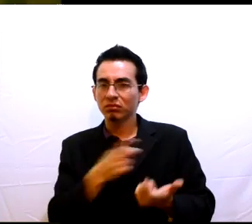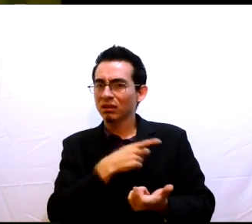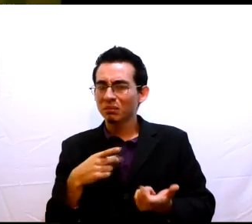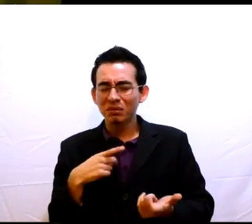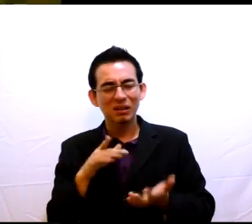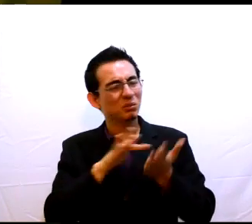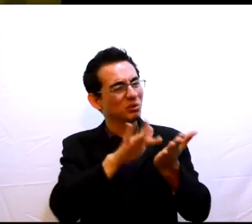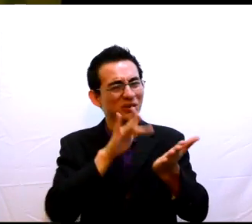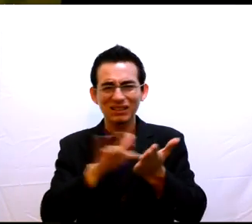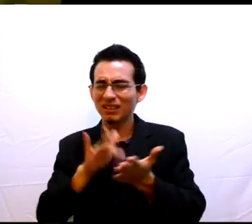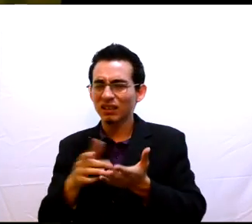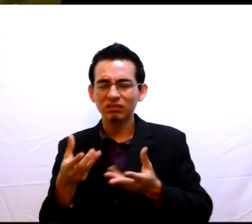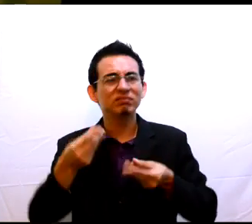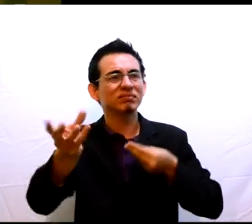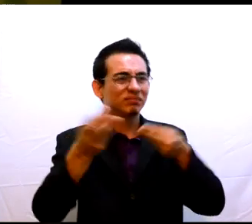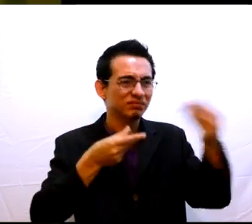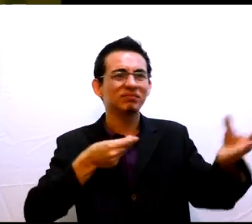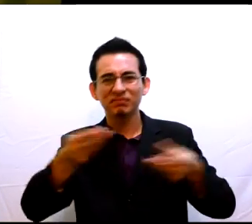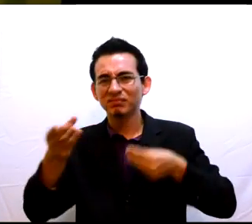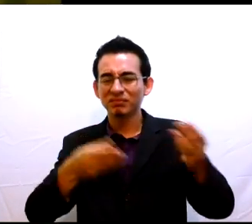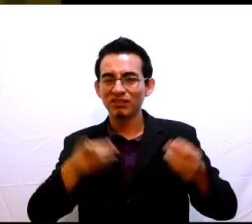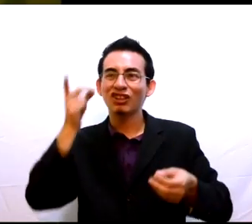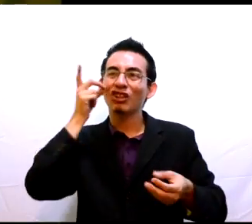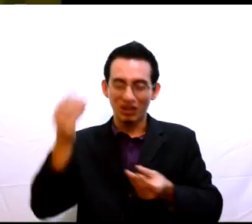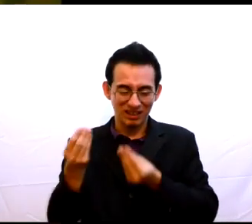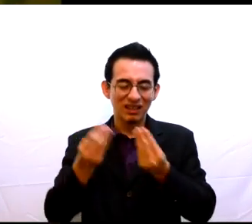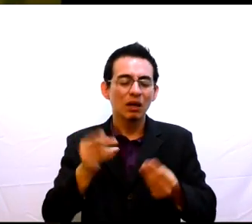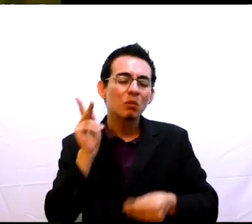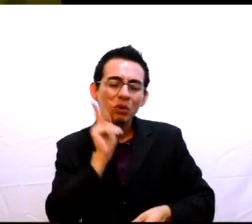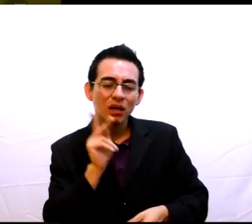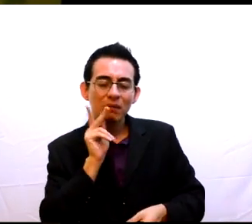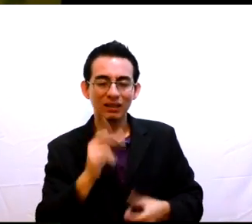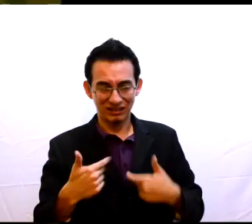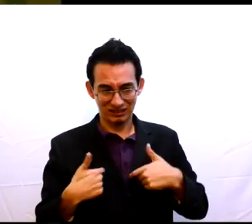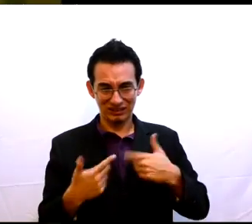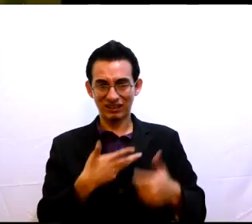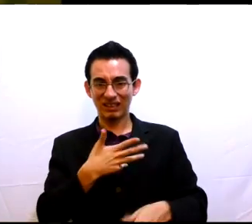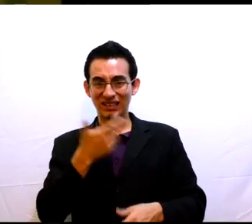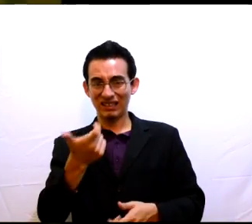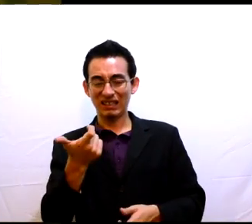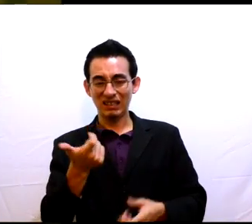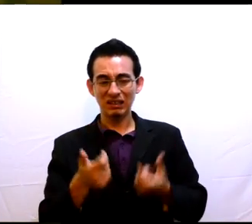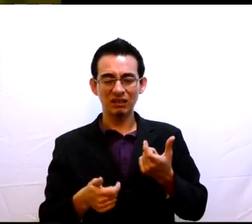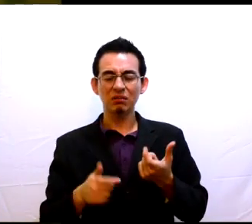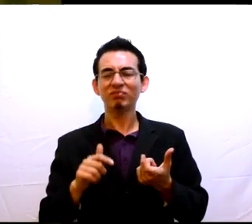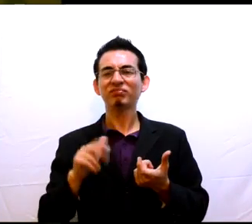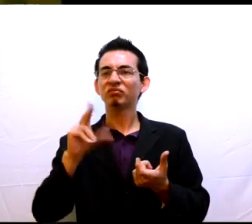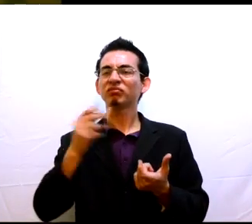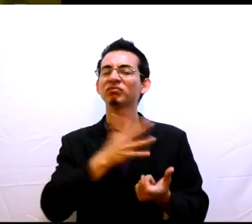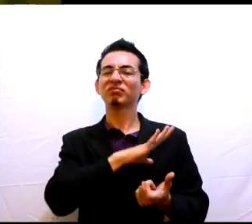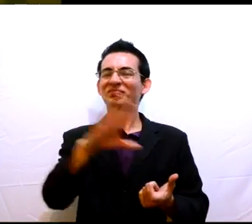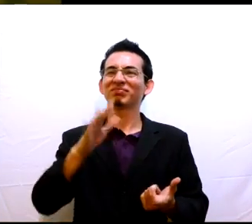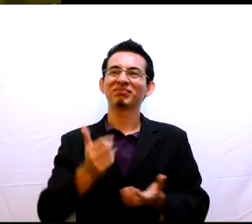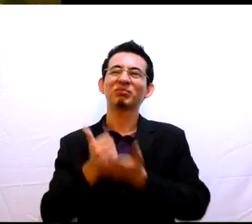porque si no somos fieles en lo poco en lo que nos das aquí como nos vas a depositar